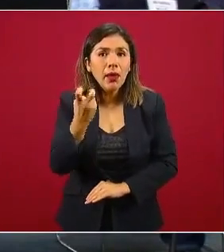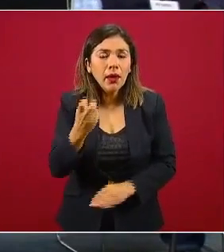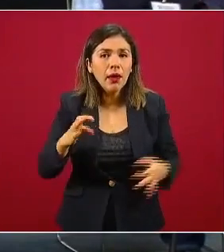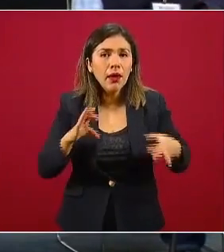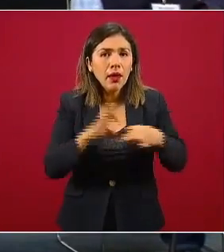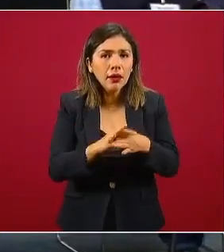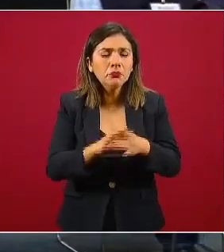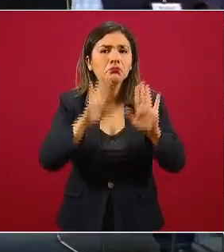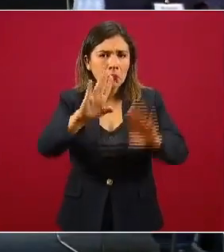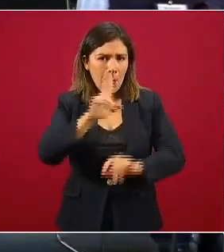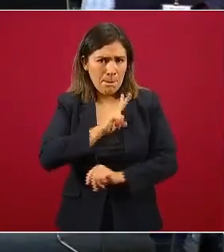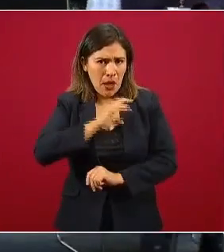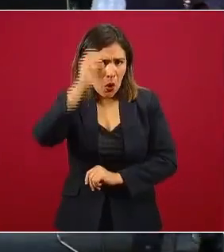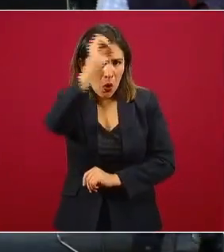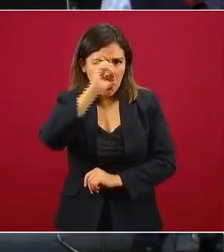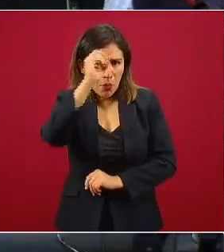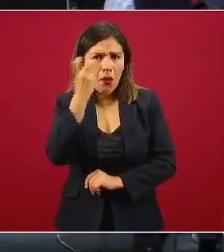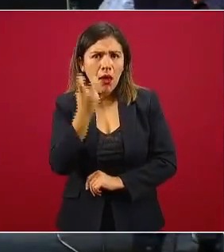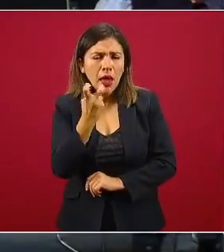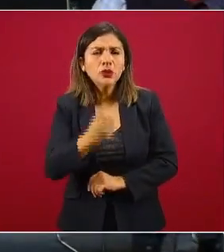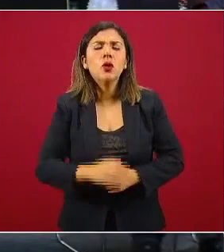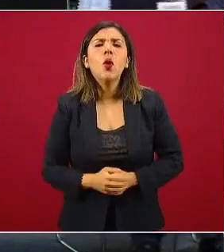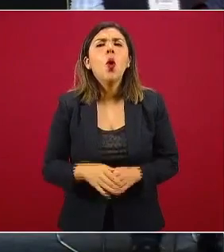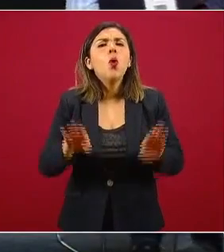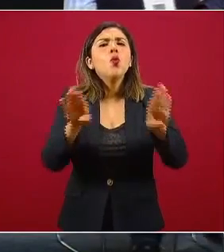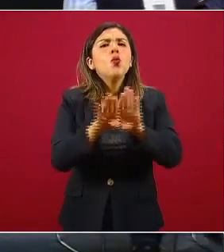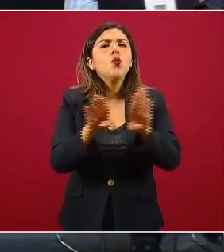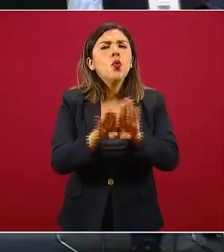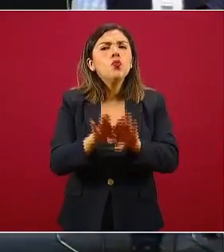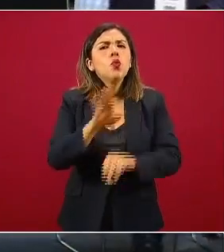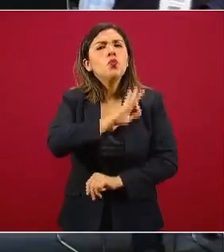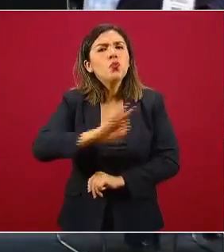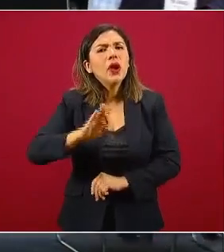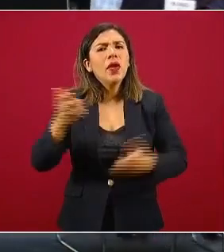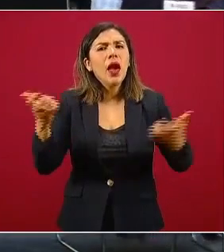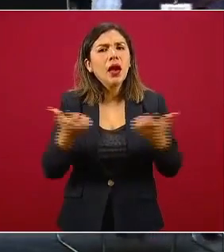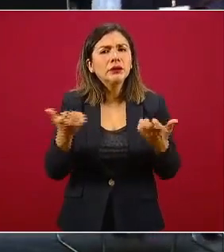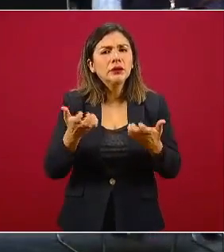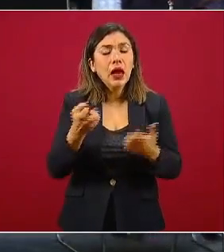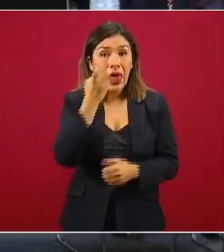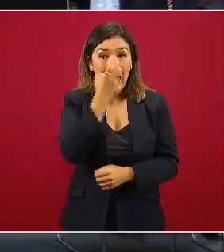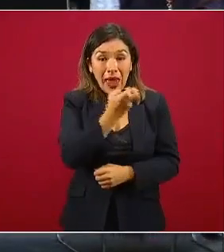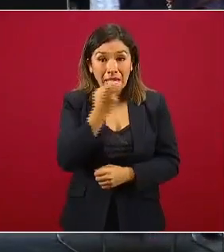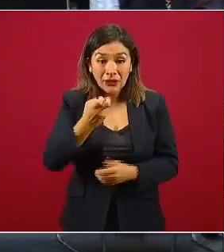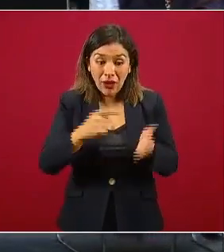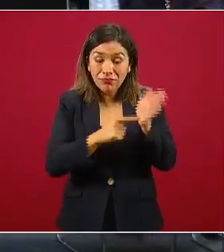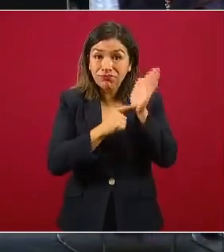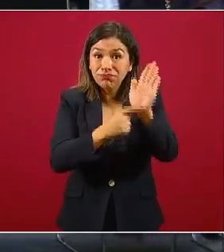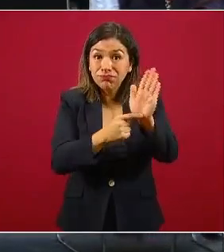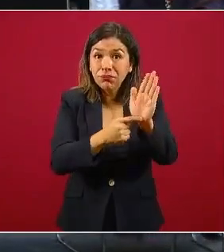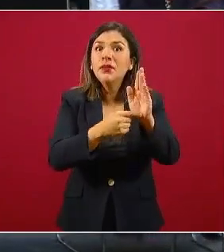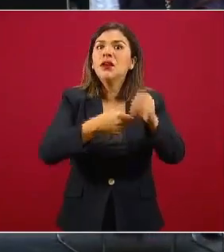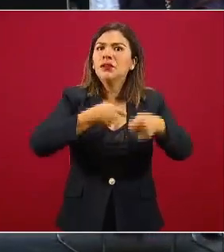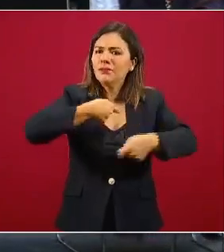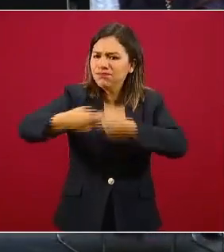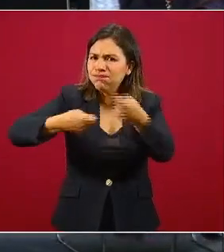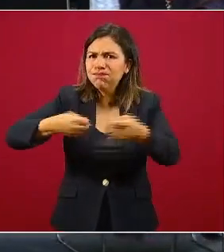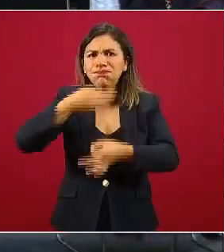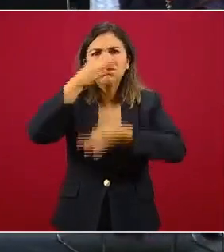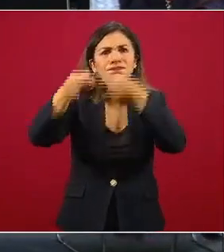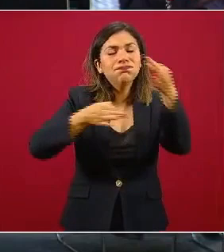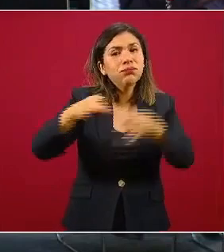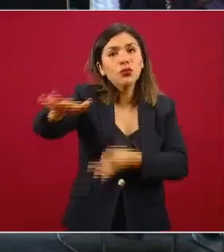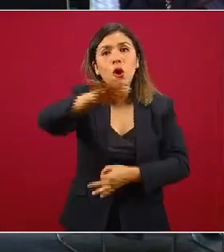Entonces, mi comentario es eso: cómo poder hacer que esto llegue, que esto se